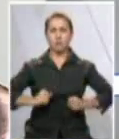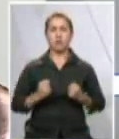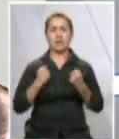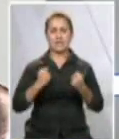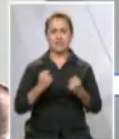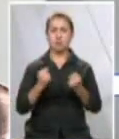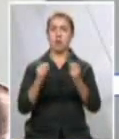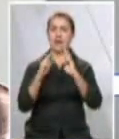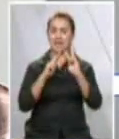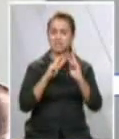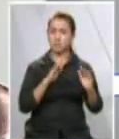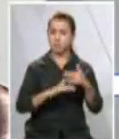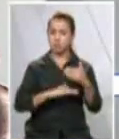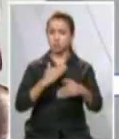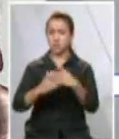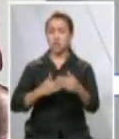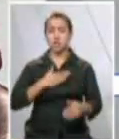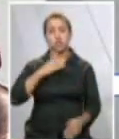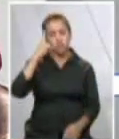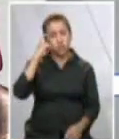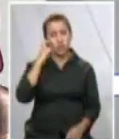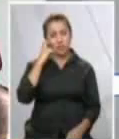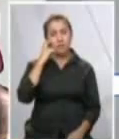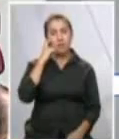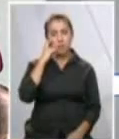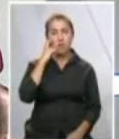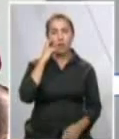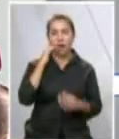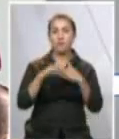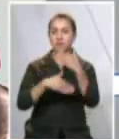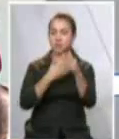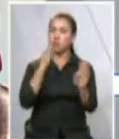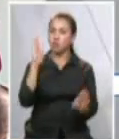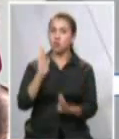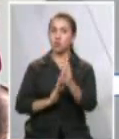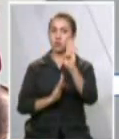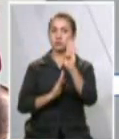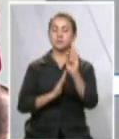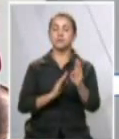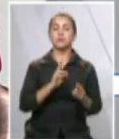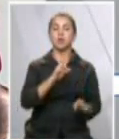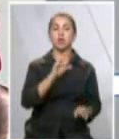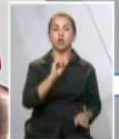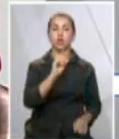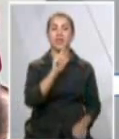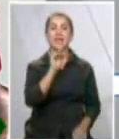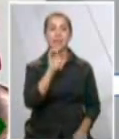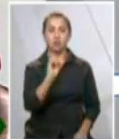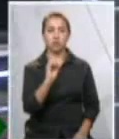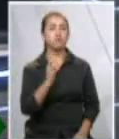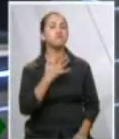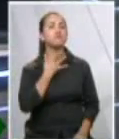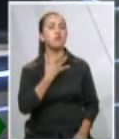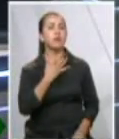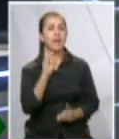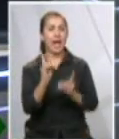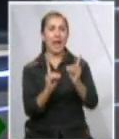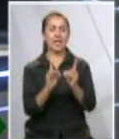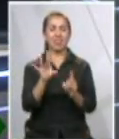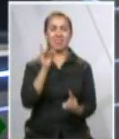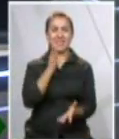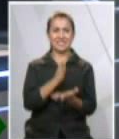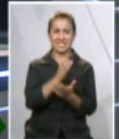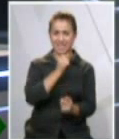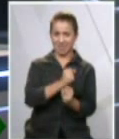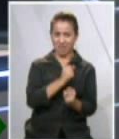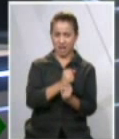y la hacemos funcionar, yo creo que vamos a dar un paso sustantivo. Okay. Rodrigo, ¿por qué alguien decide trabajar pudiendo